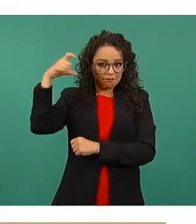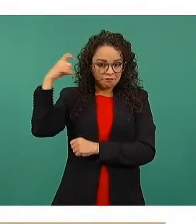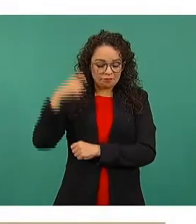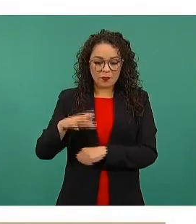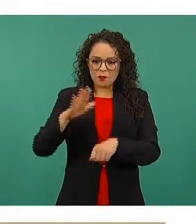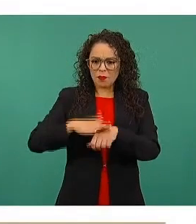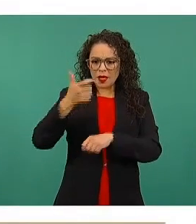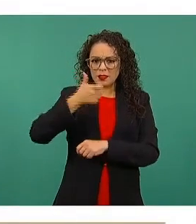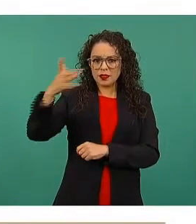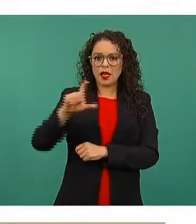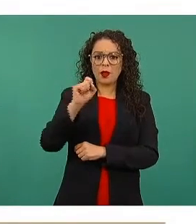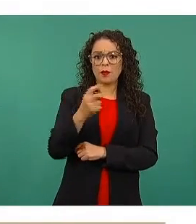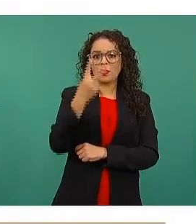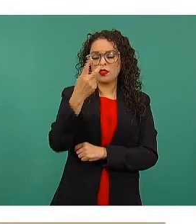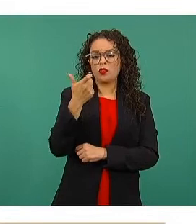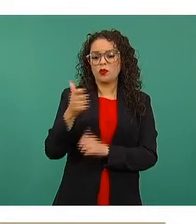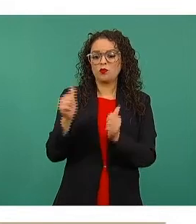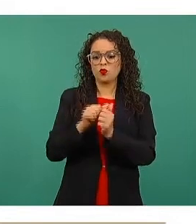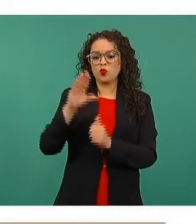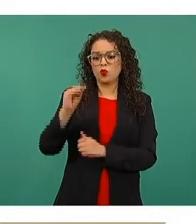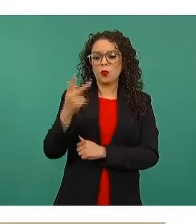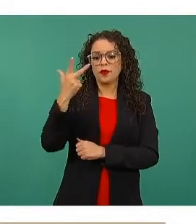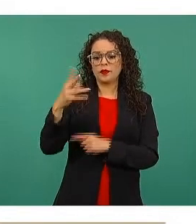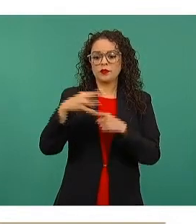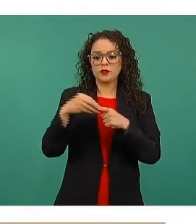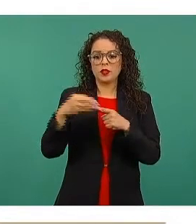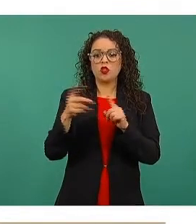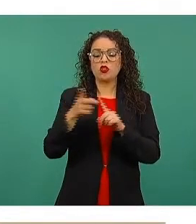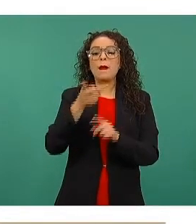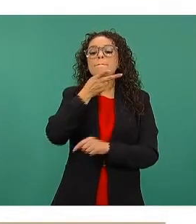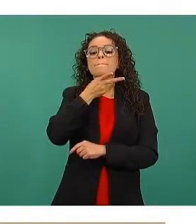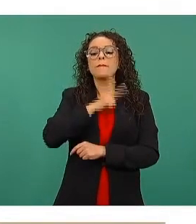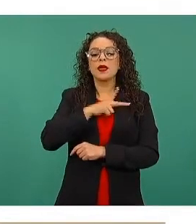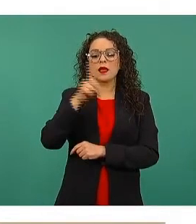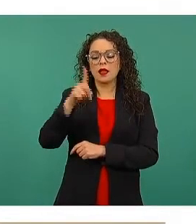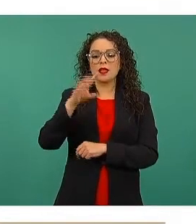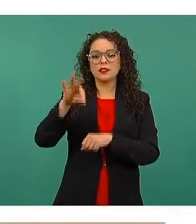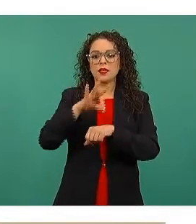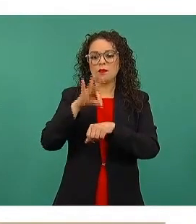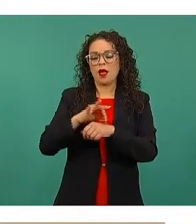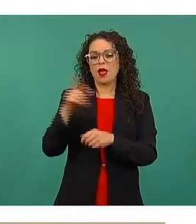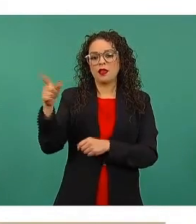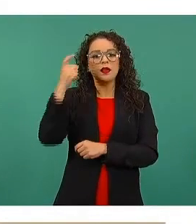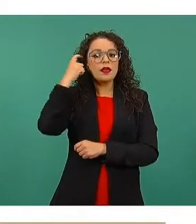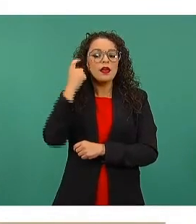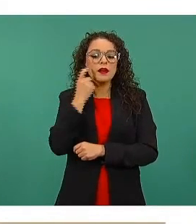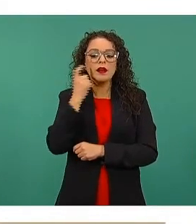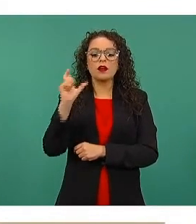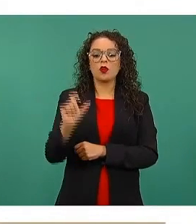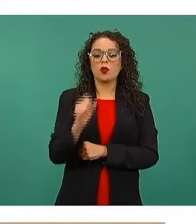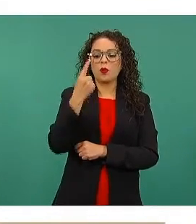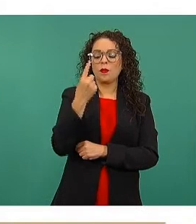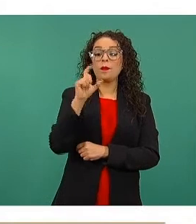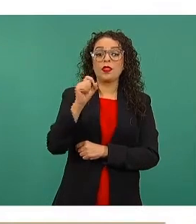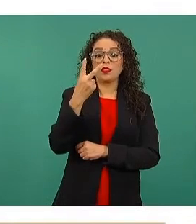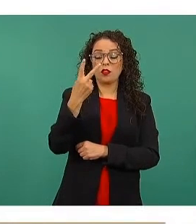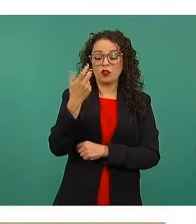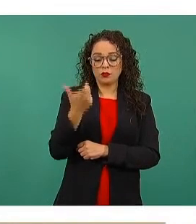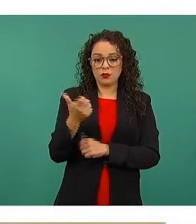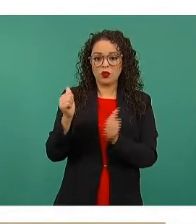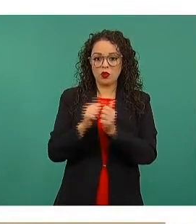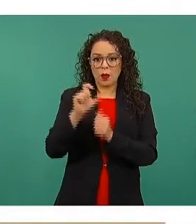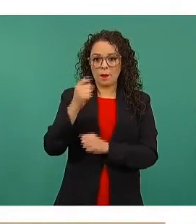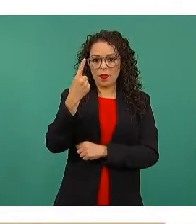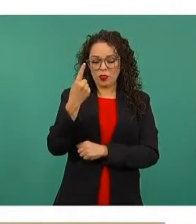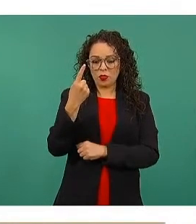caras, 22 pesos con 98 centavos de franquicia Pemex en Chilpancingo, Guerrero, y 22 pesos con 21 centavos de G500